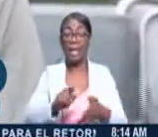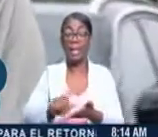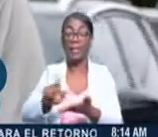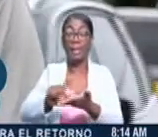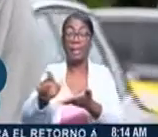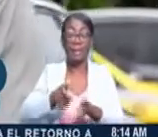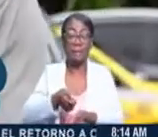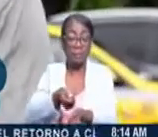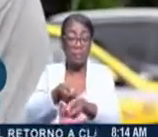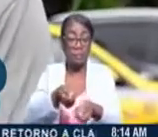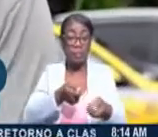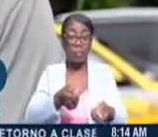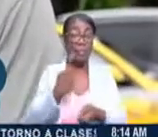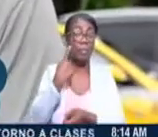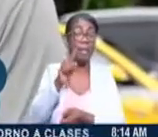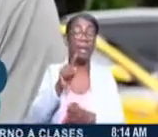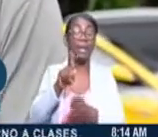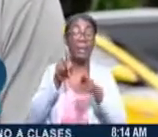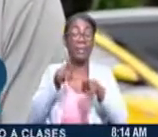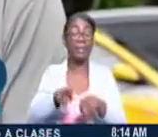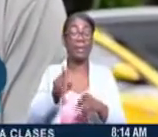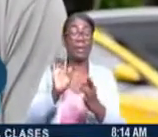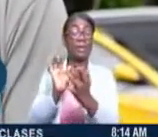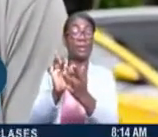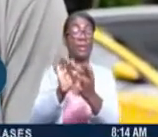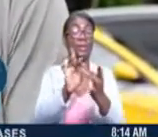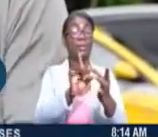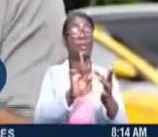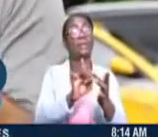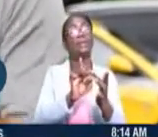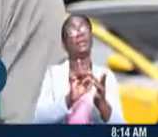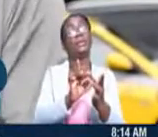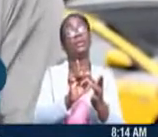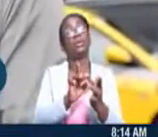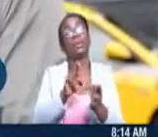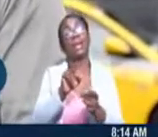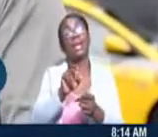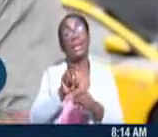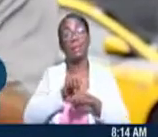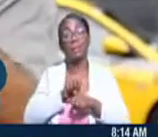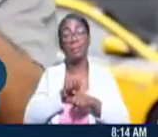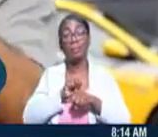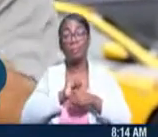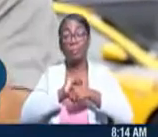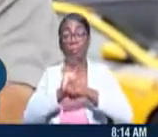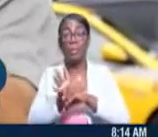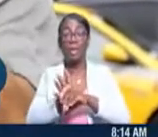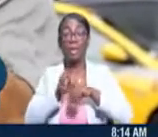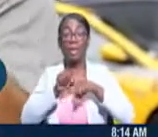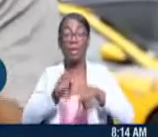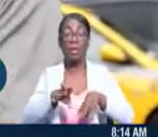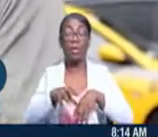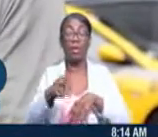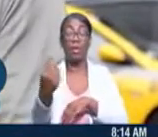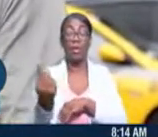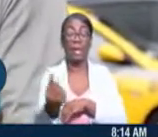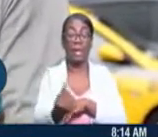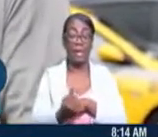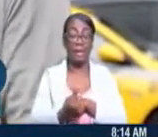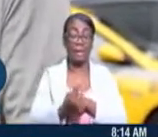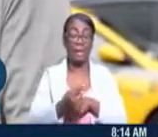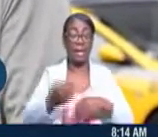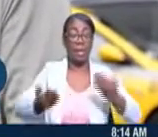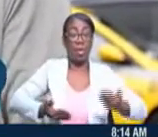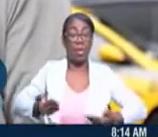en contacto con el virus, que es lo más importante, ¿no? Garantizar que el que entra al establecimiento comercial, tanto el que entra como los colaboradores,